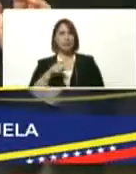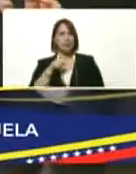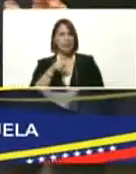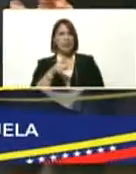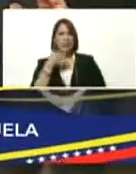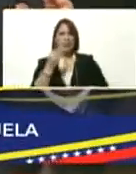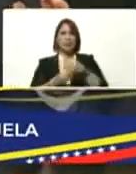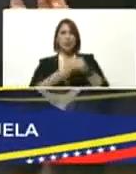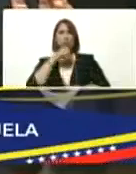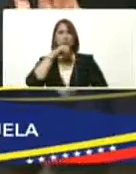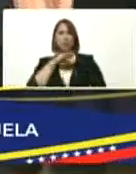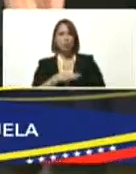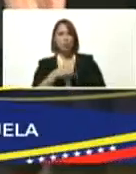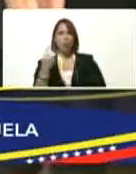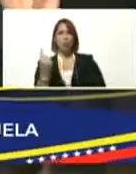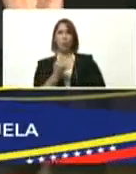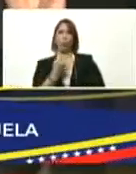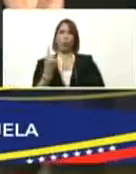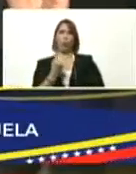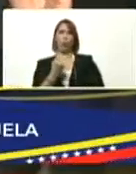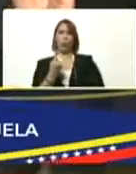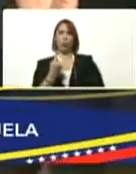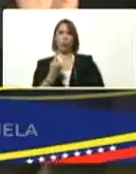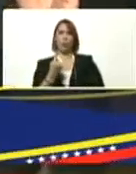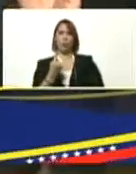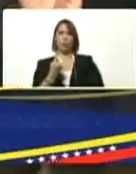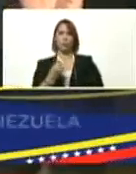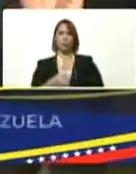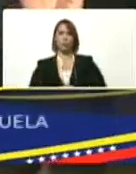historia única en la historia, valga la redundancia.